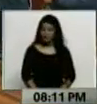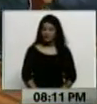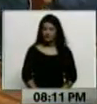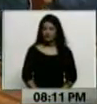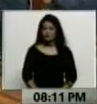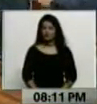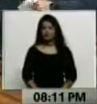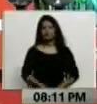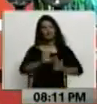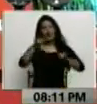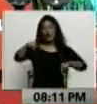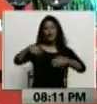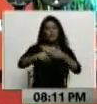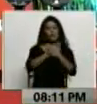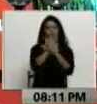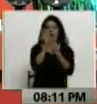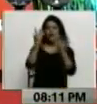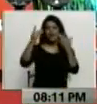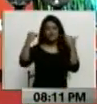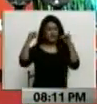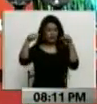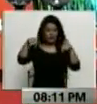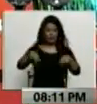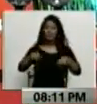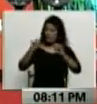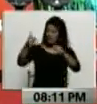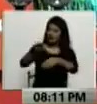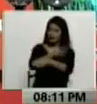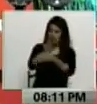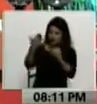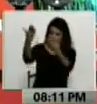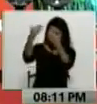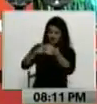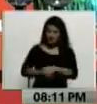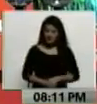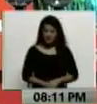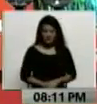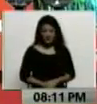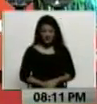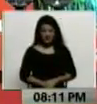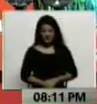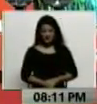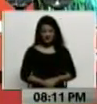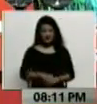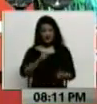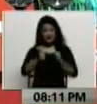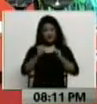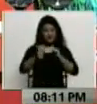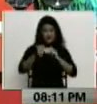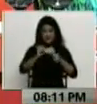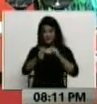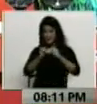va no Aquí vamos a amanecer arranque con la que